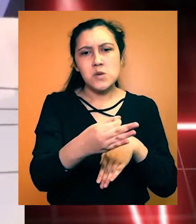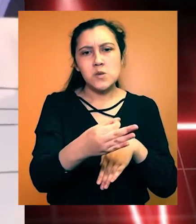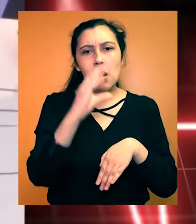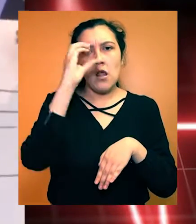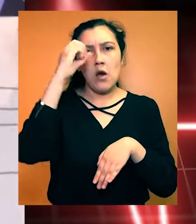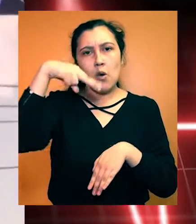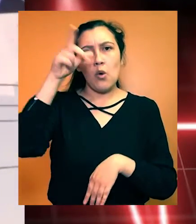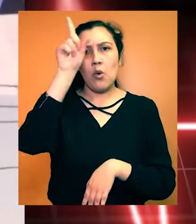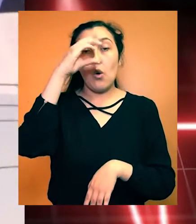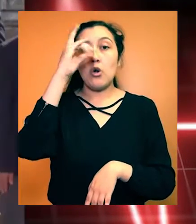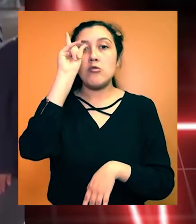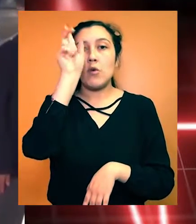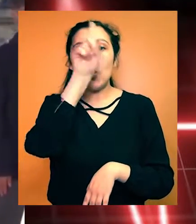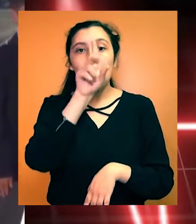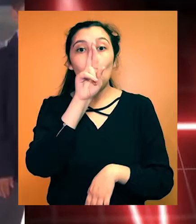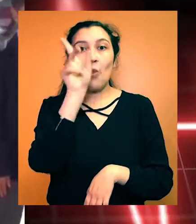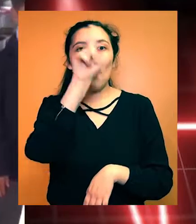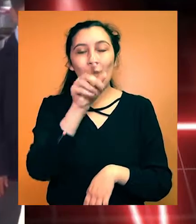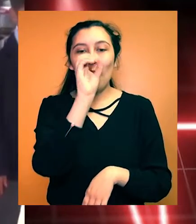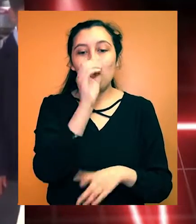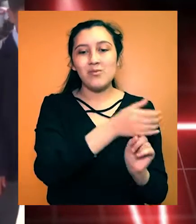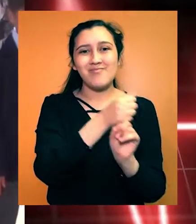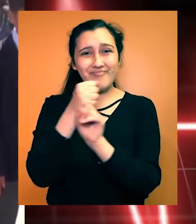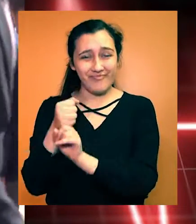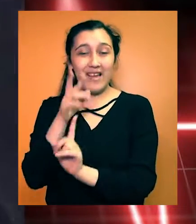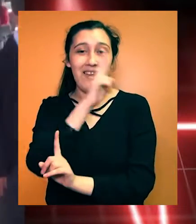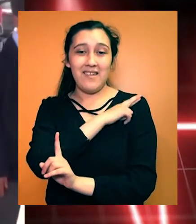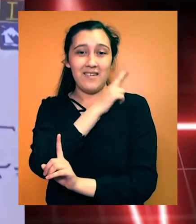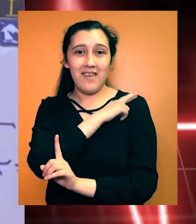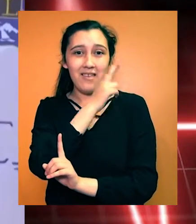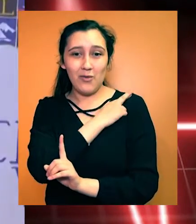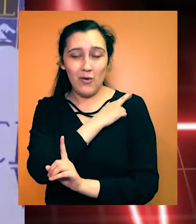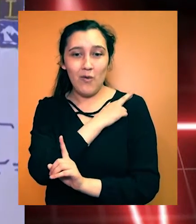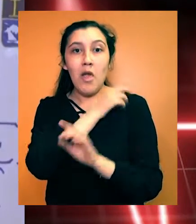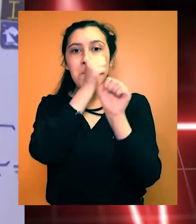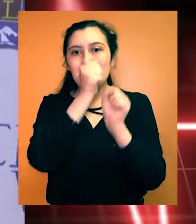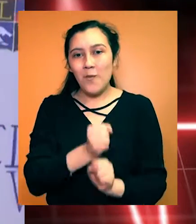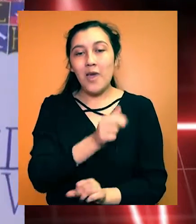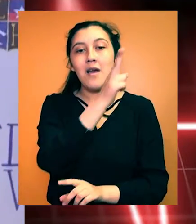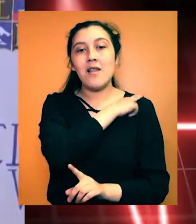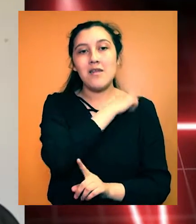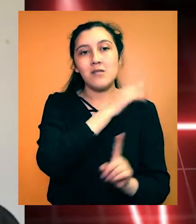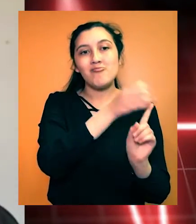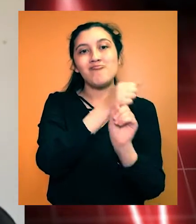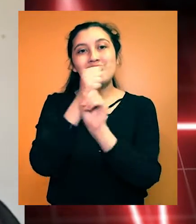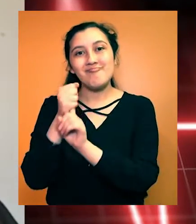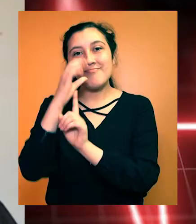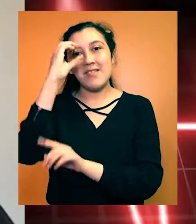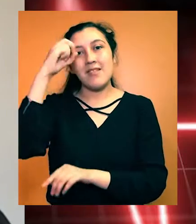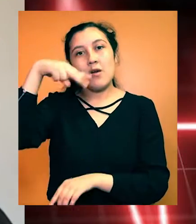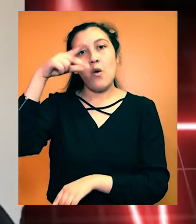y exigieron que el concurso que estaría dejando fuera a Eugenio González sea declarado desierto y se le permita postular a quien